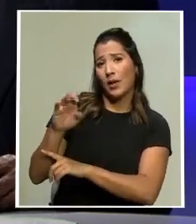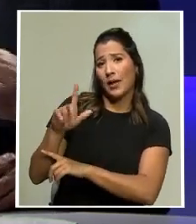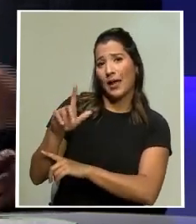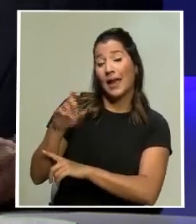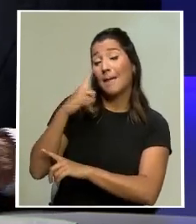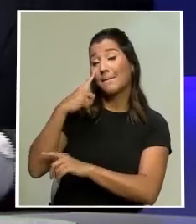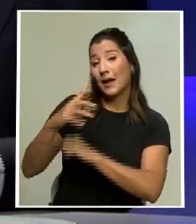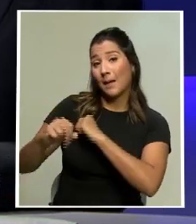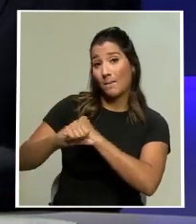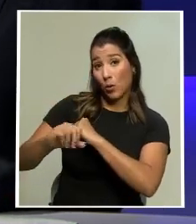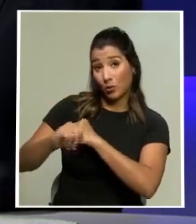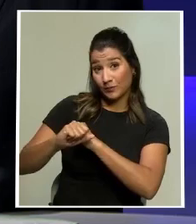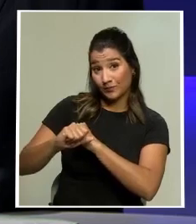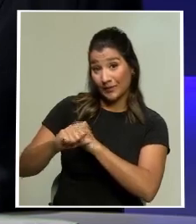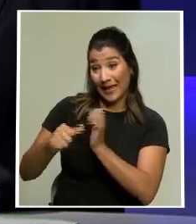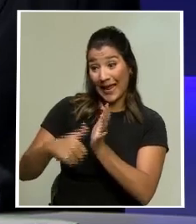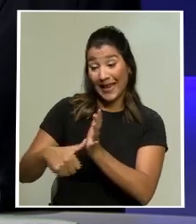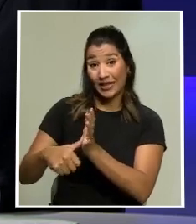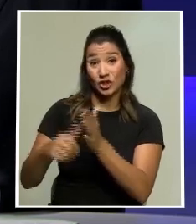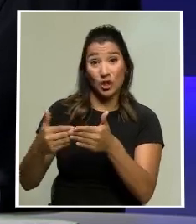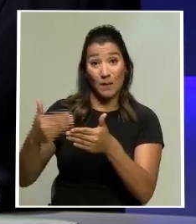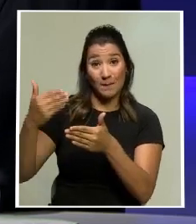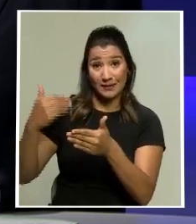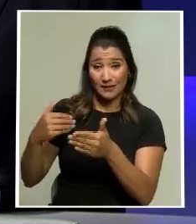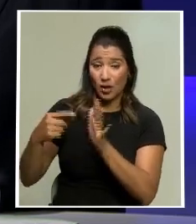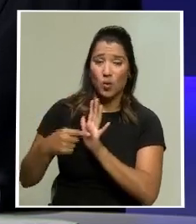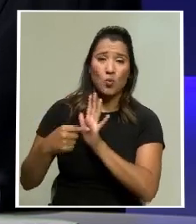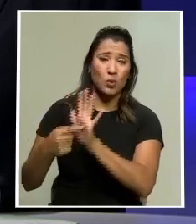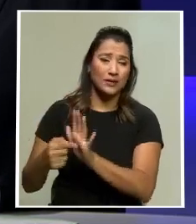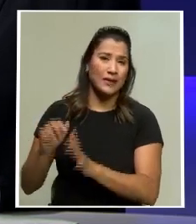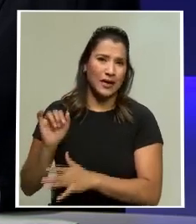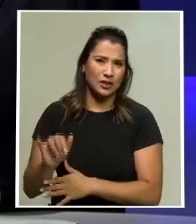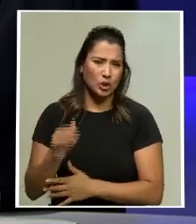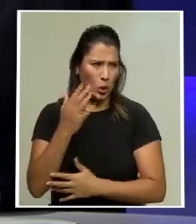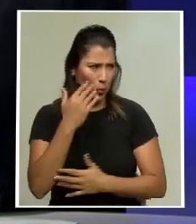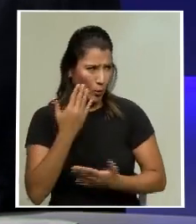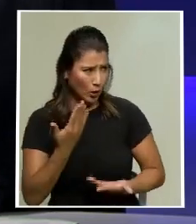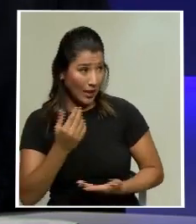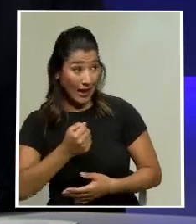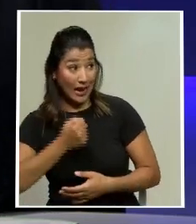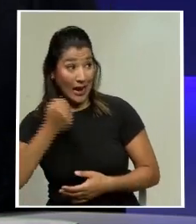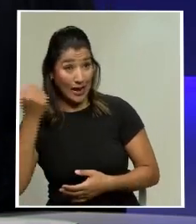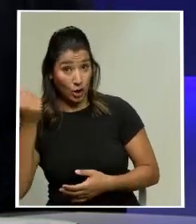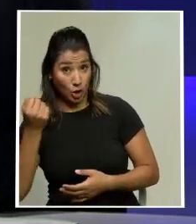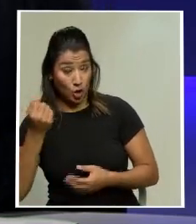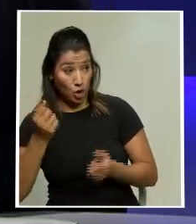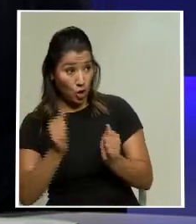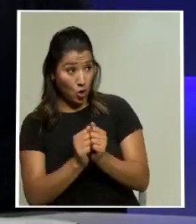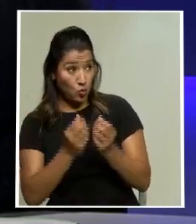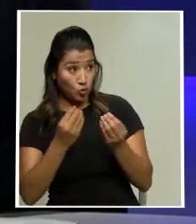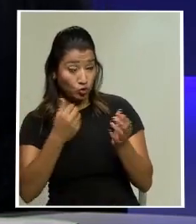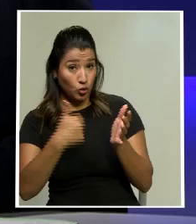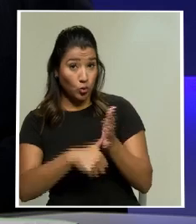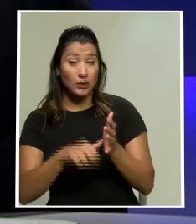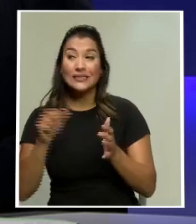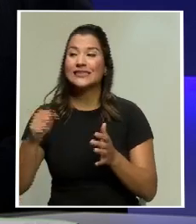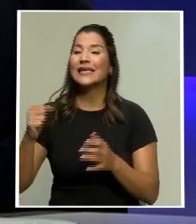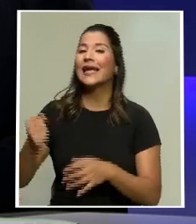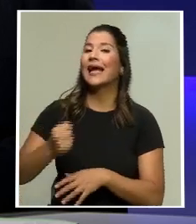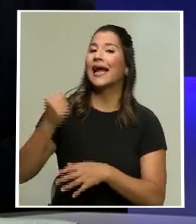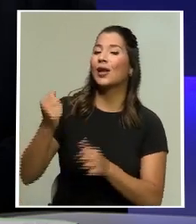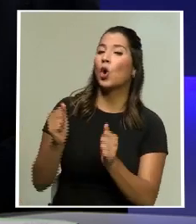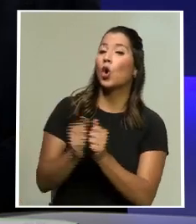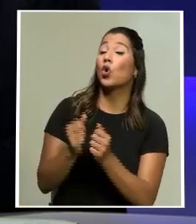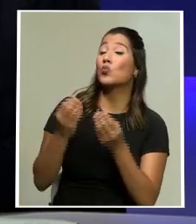Estas elecciones que pasaron son una muestra de eso. Porque ganó ampliamente. Ganó ampliamente, pero el